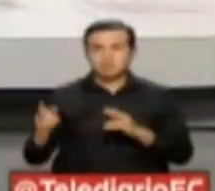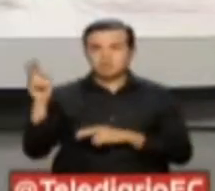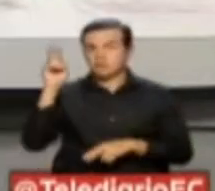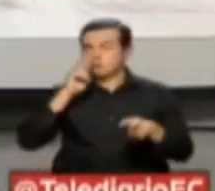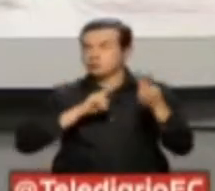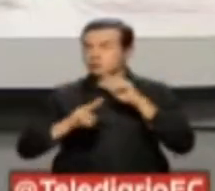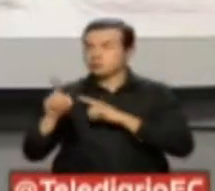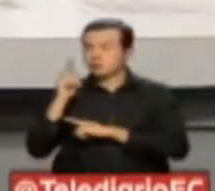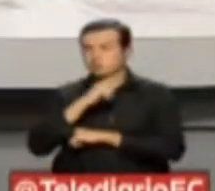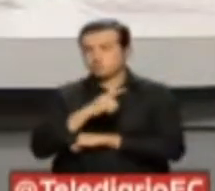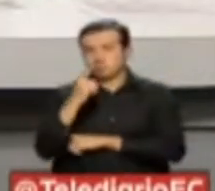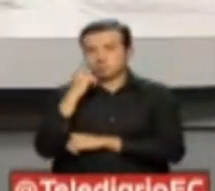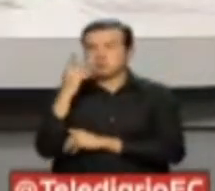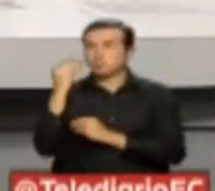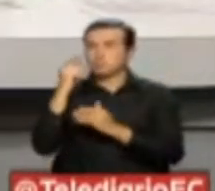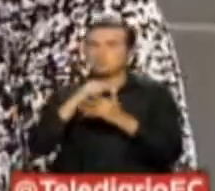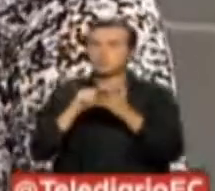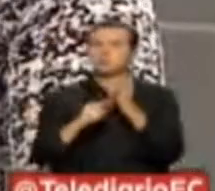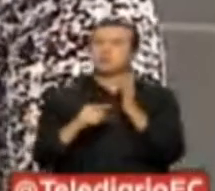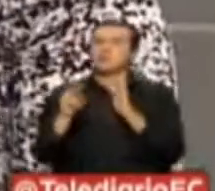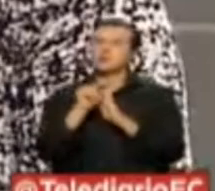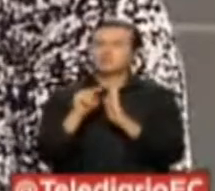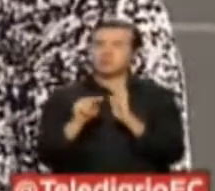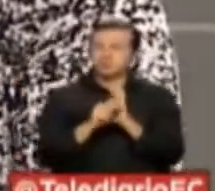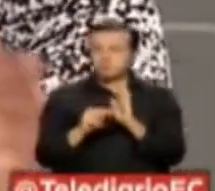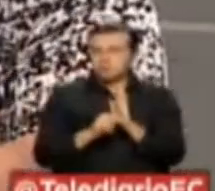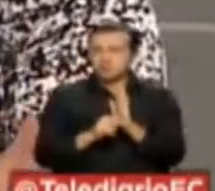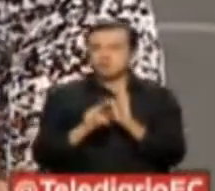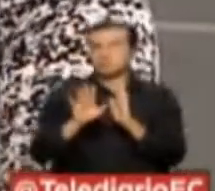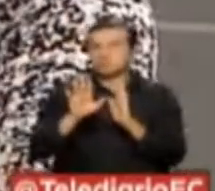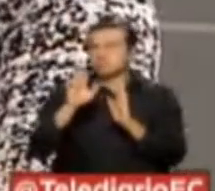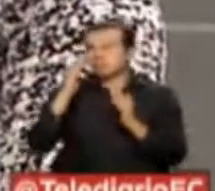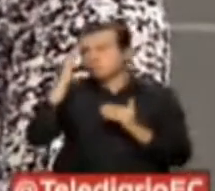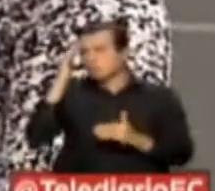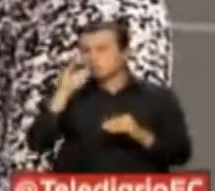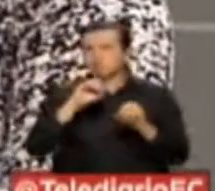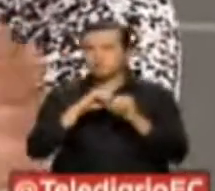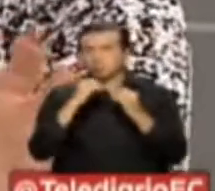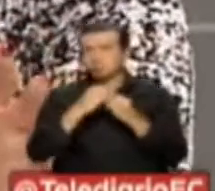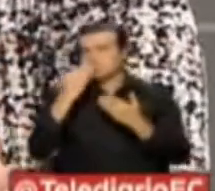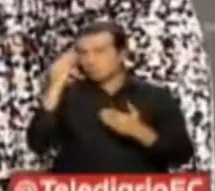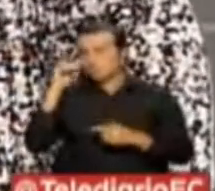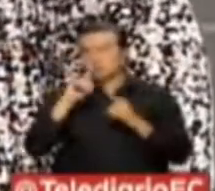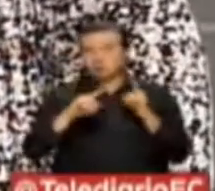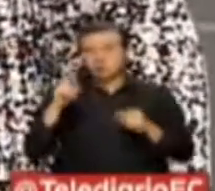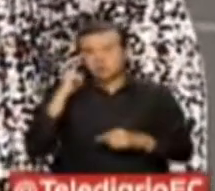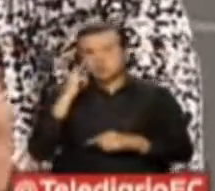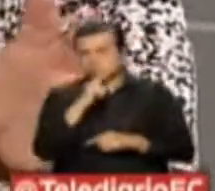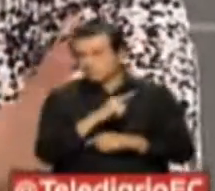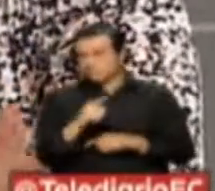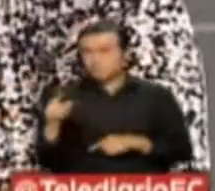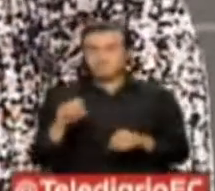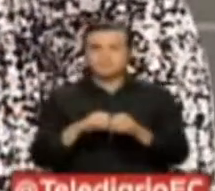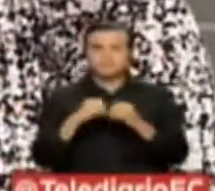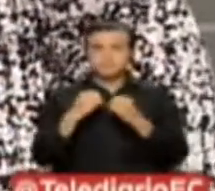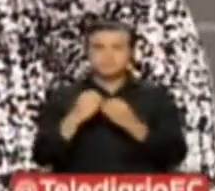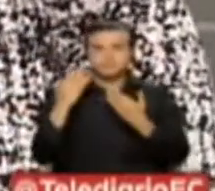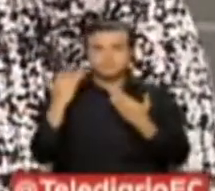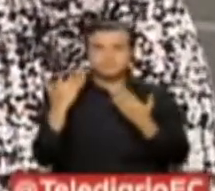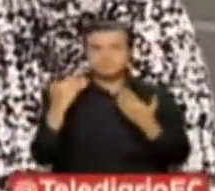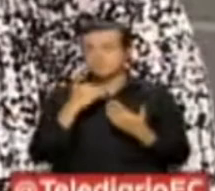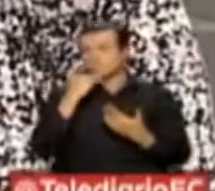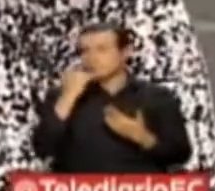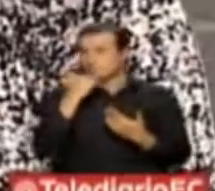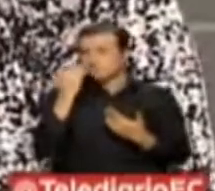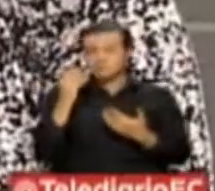ustedes realizan analizan muchos parámetros no solamente el apego político haces hacia cierta movimiento o